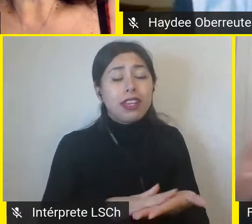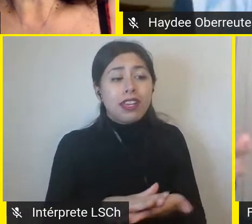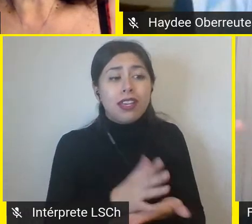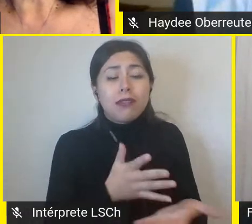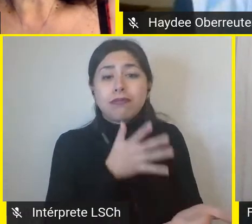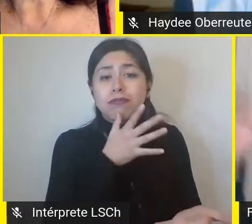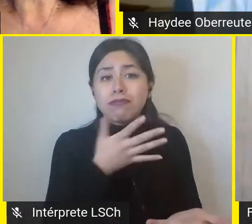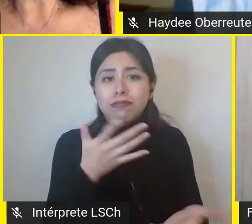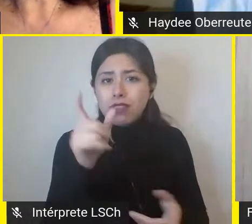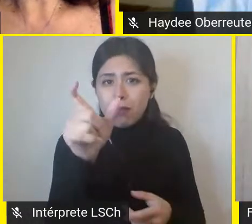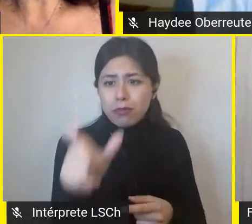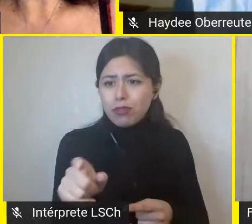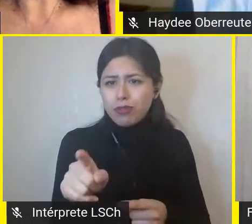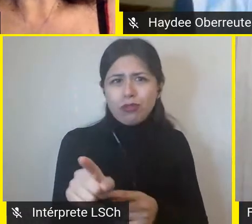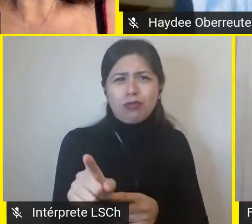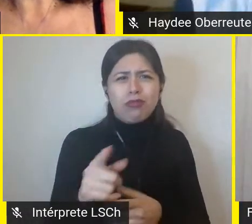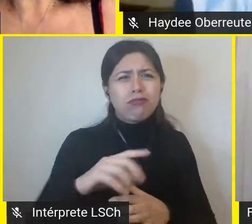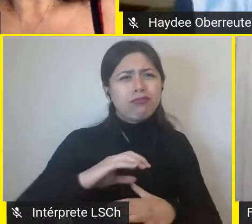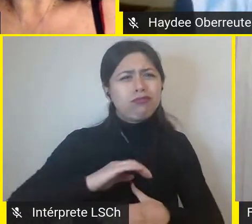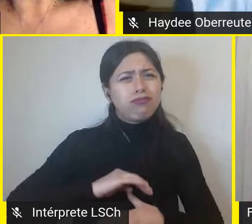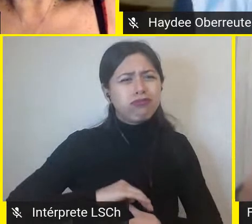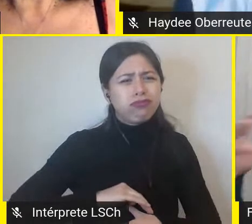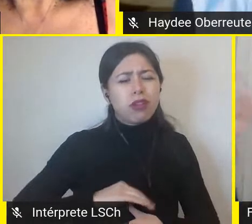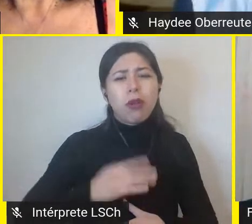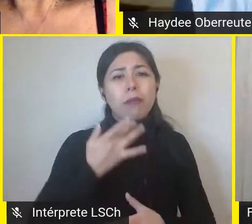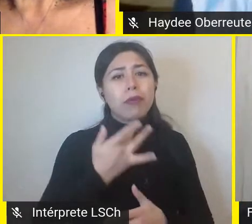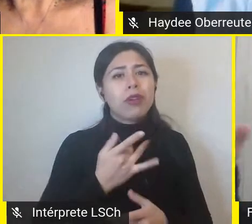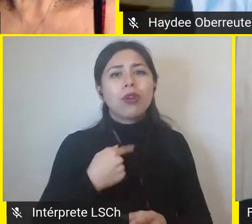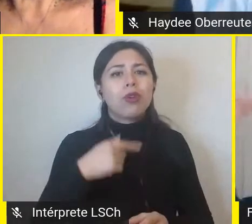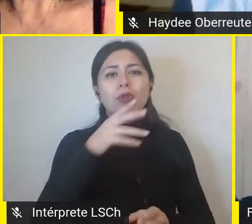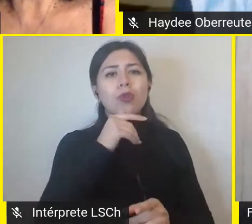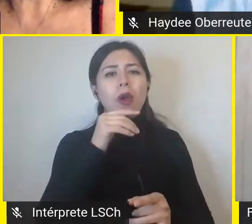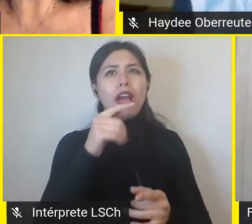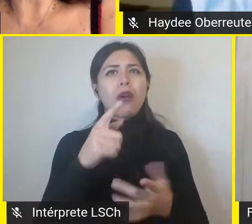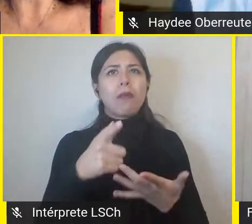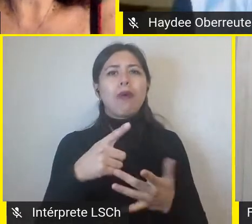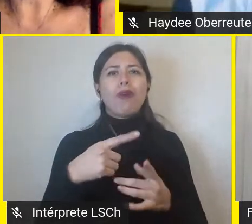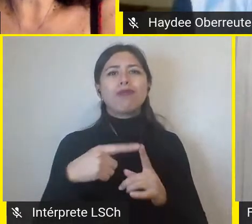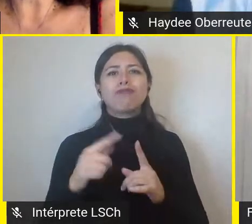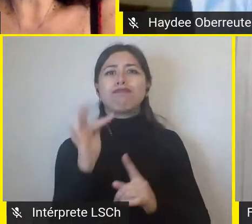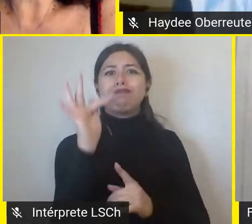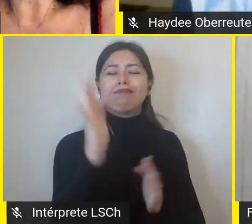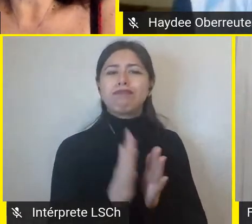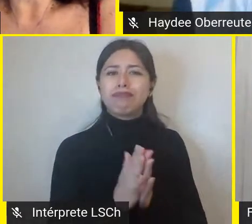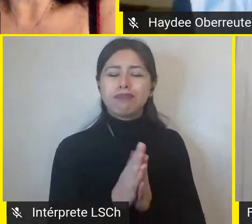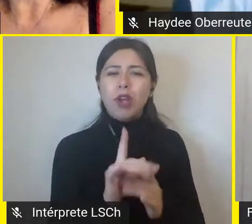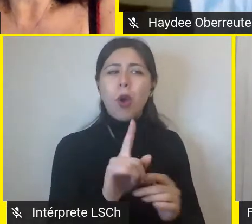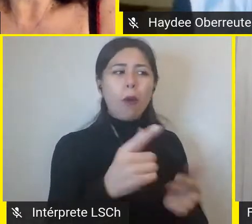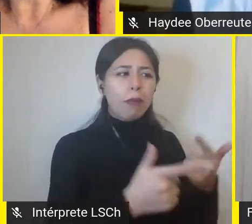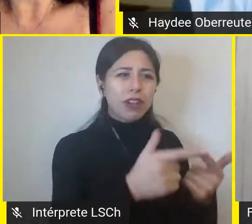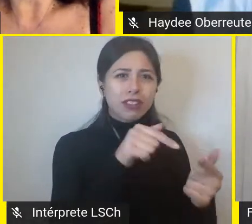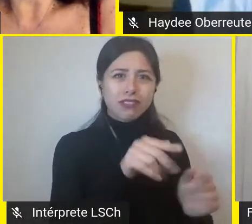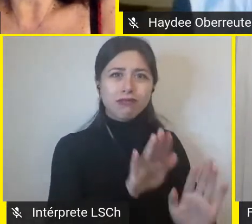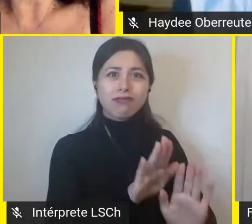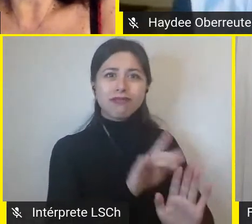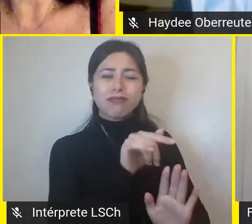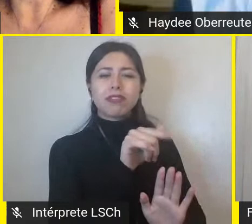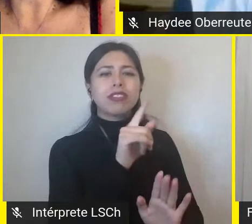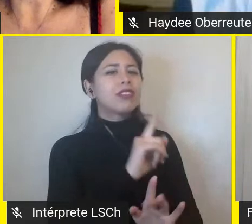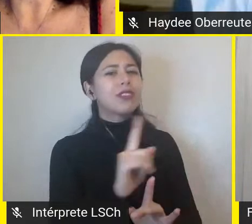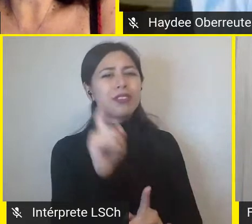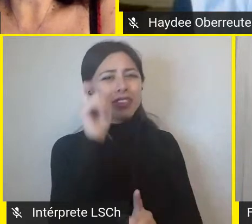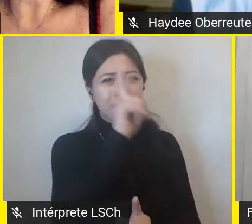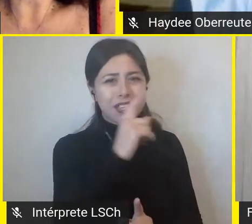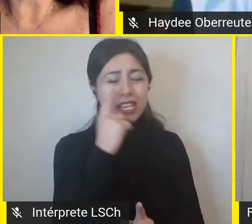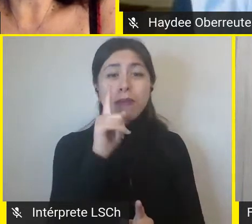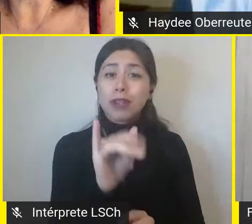a una persona, a un sujeto, porque tampoco logro generar mi expectativa en alguien o en un partido político, me cuesta mucho. Pero sí creo